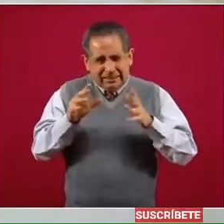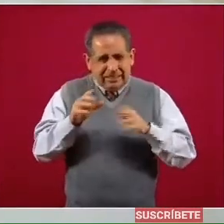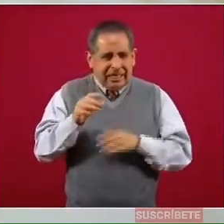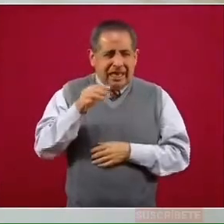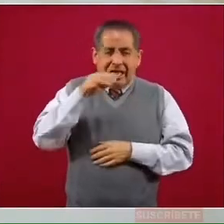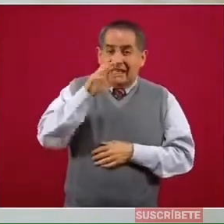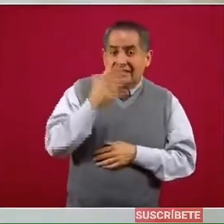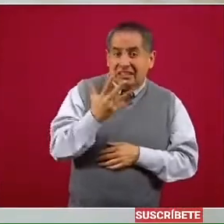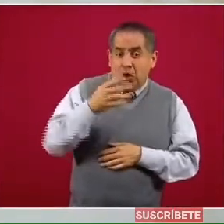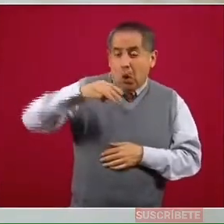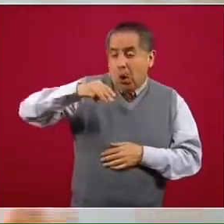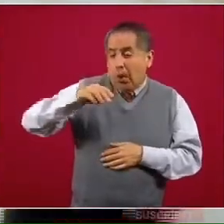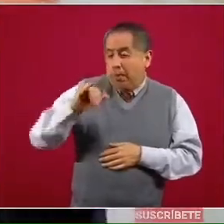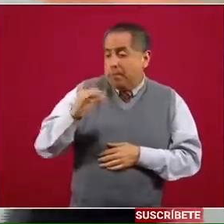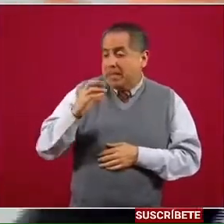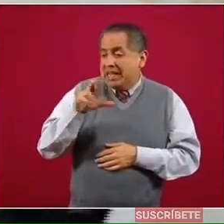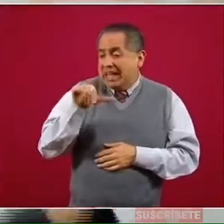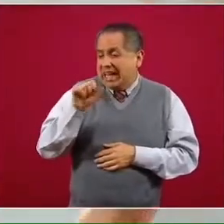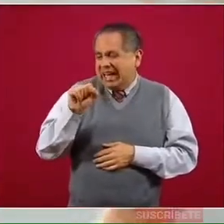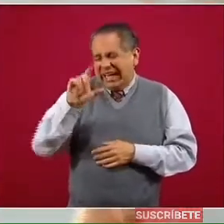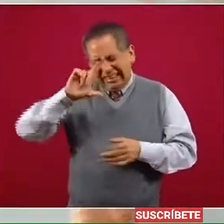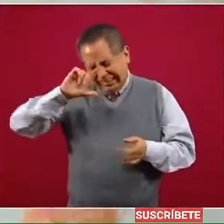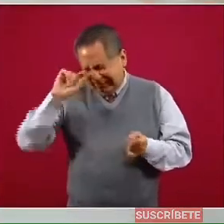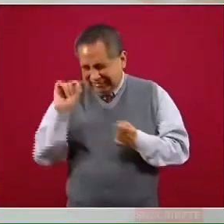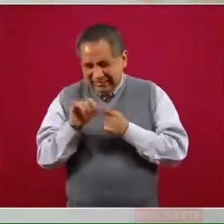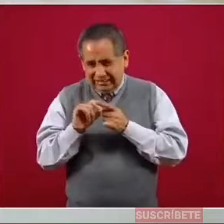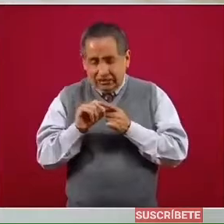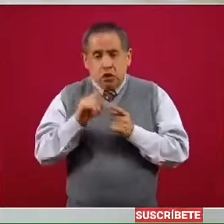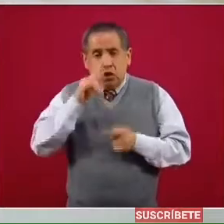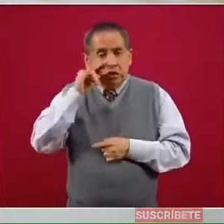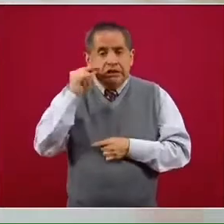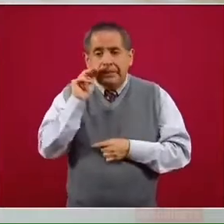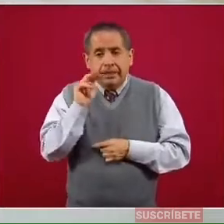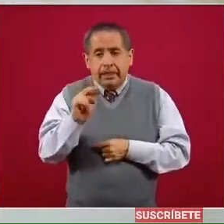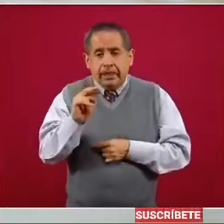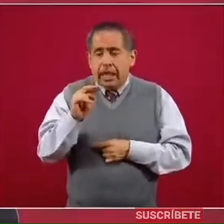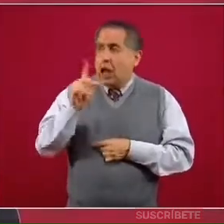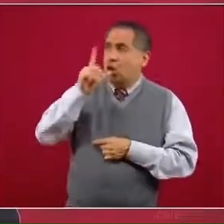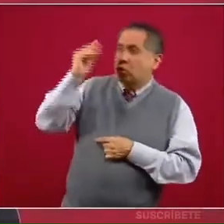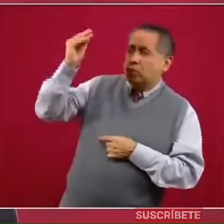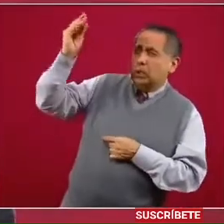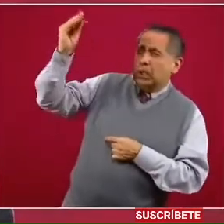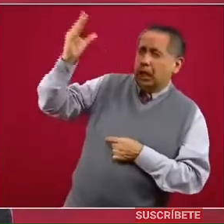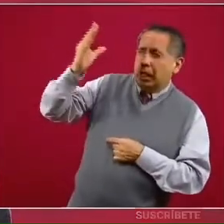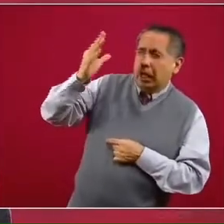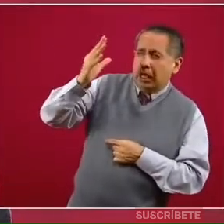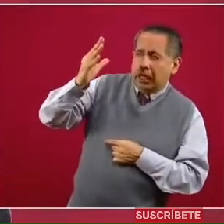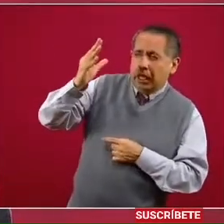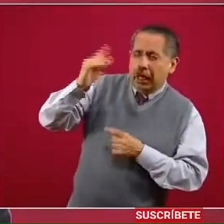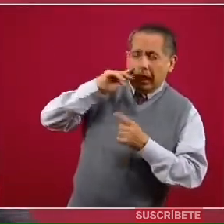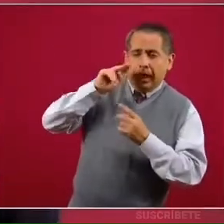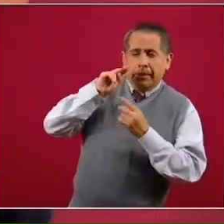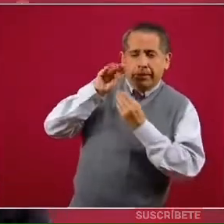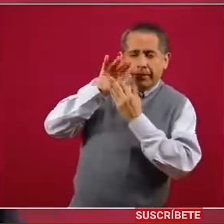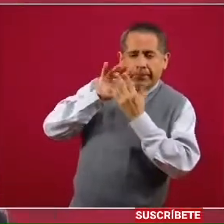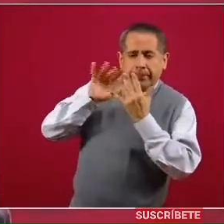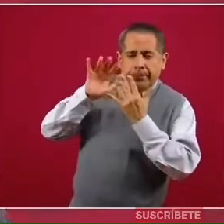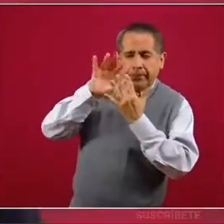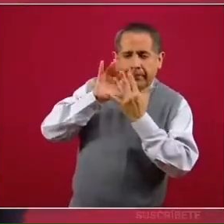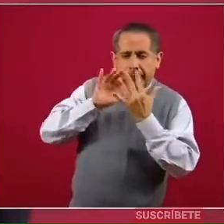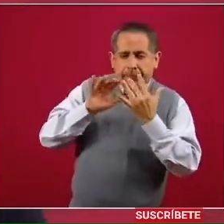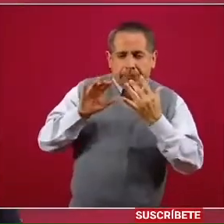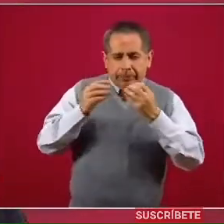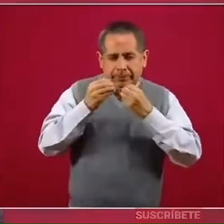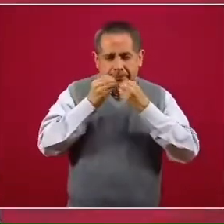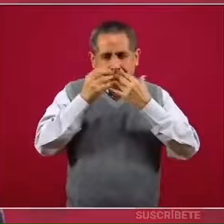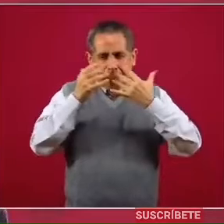5 micras de diámetro y las producimos y no las vemos a menos que estén a contraluz, con una luz potente, en un cuarto